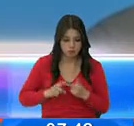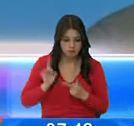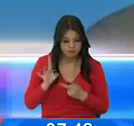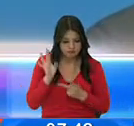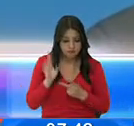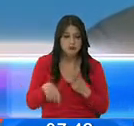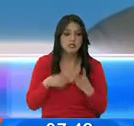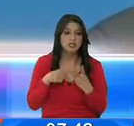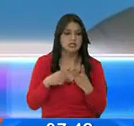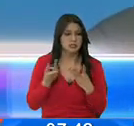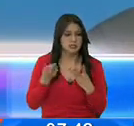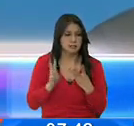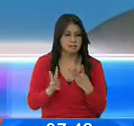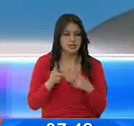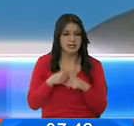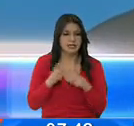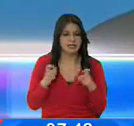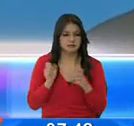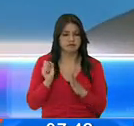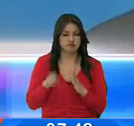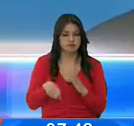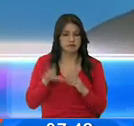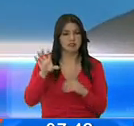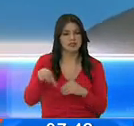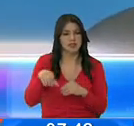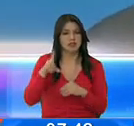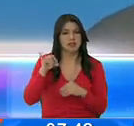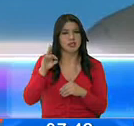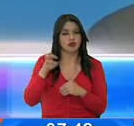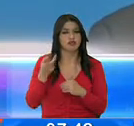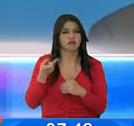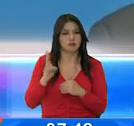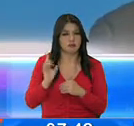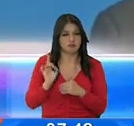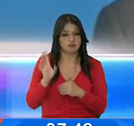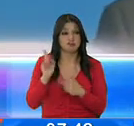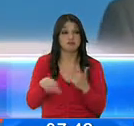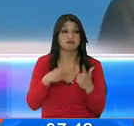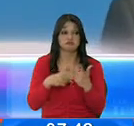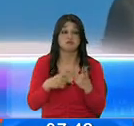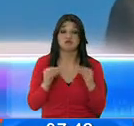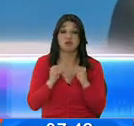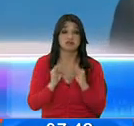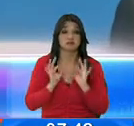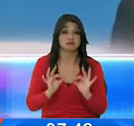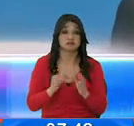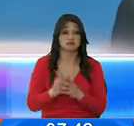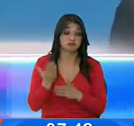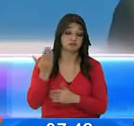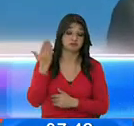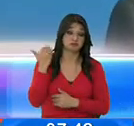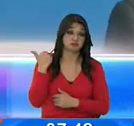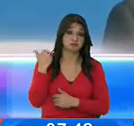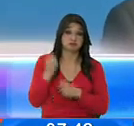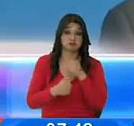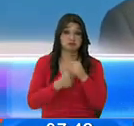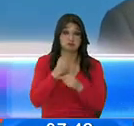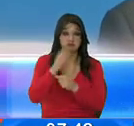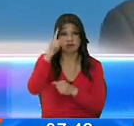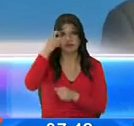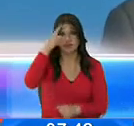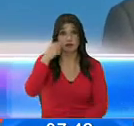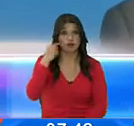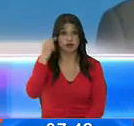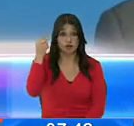al ex procurador del estado diego garcía se hizo mucho más de lo que en el período anterior del gobierno de correa